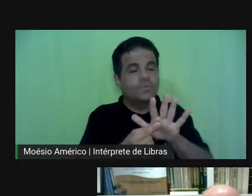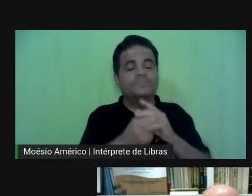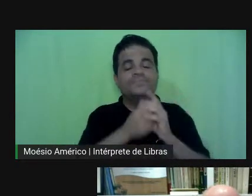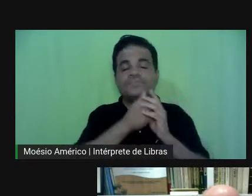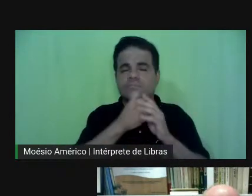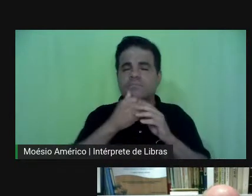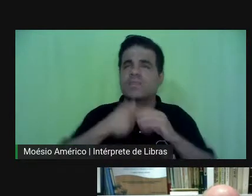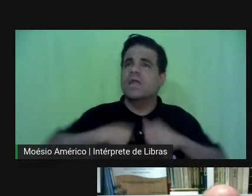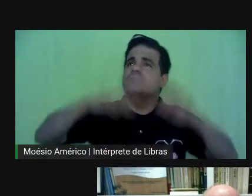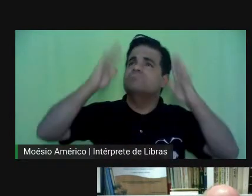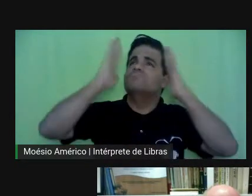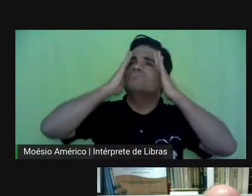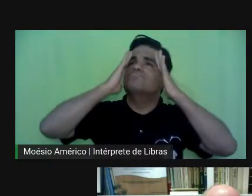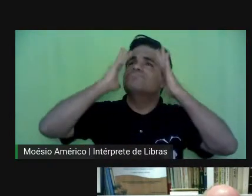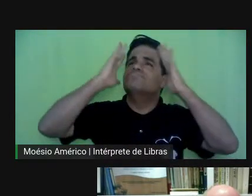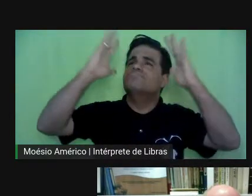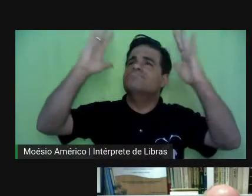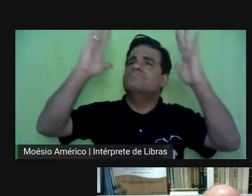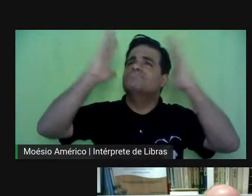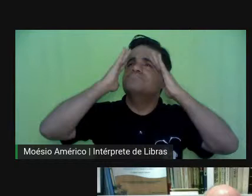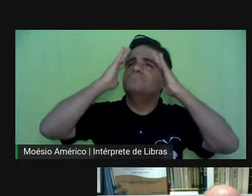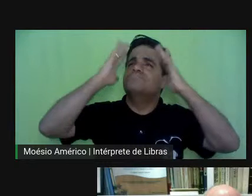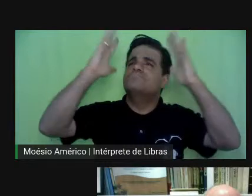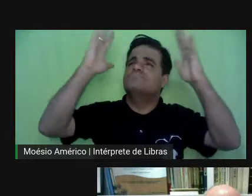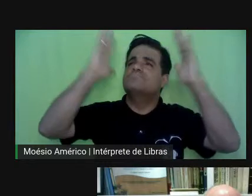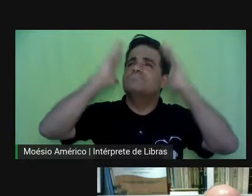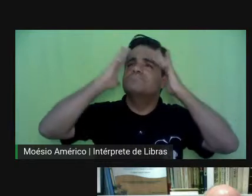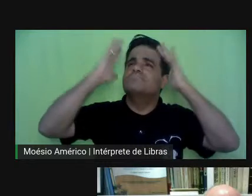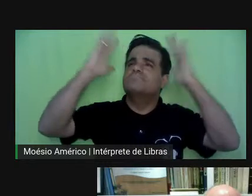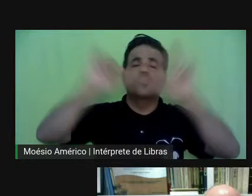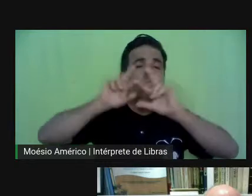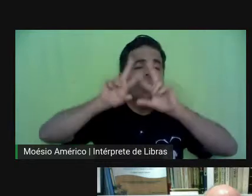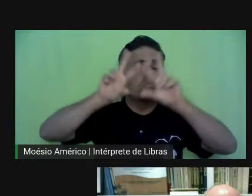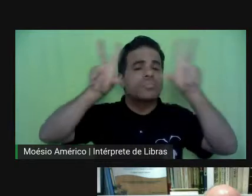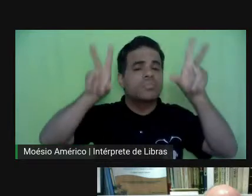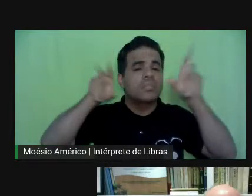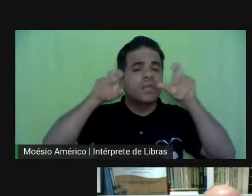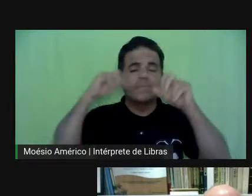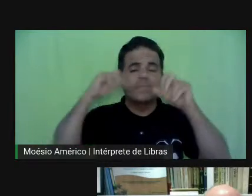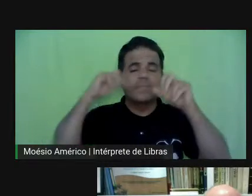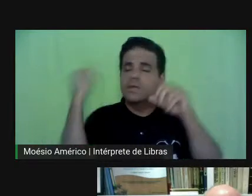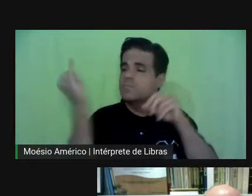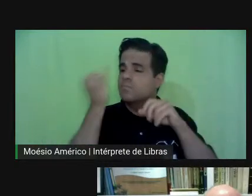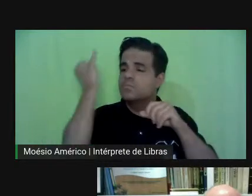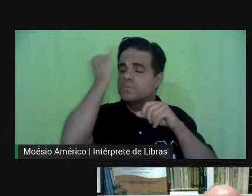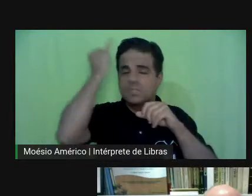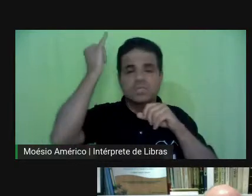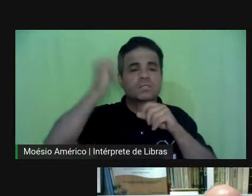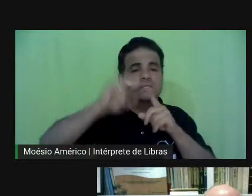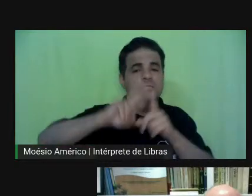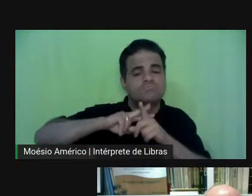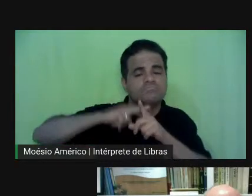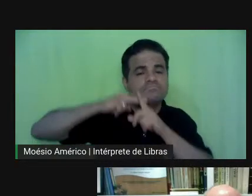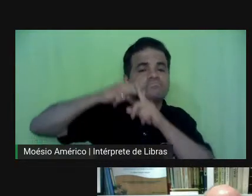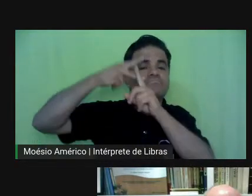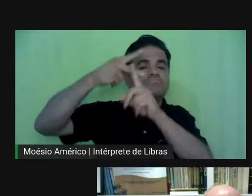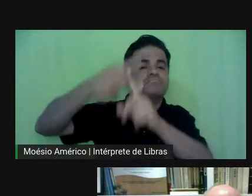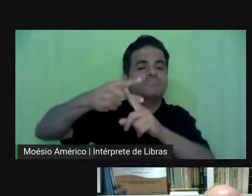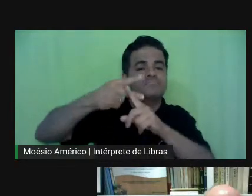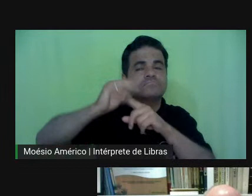belloso si un tema muy importante para dios de los nombramientos